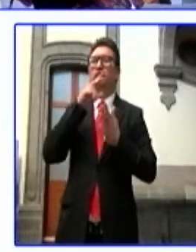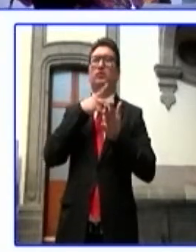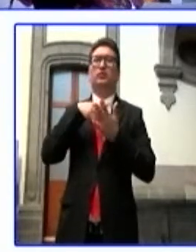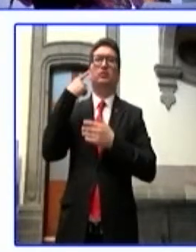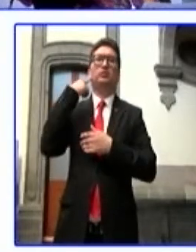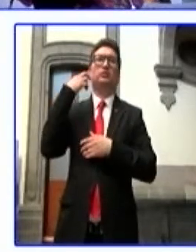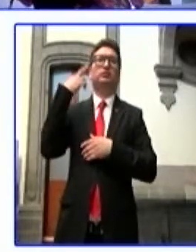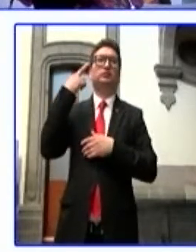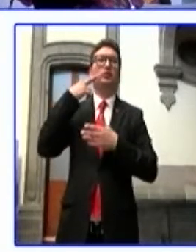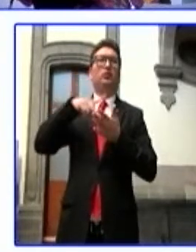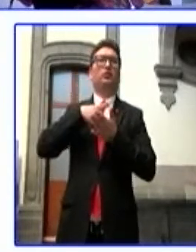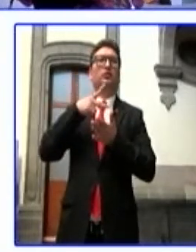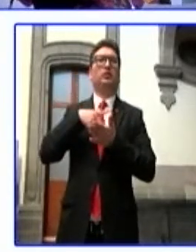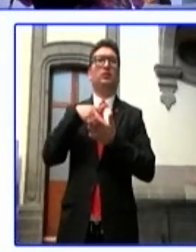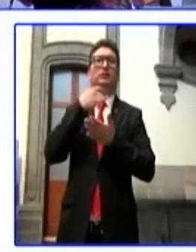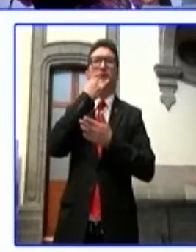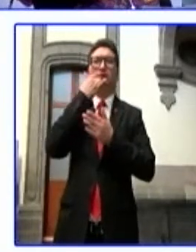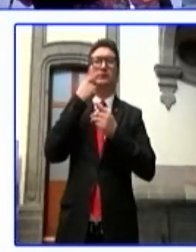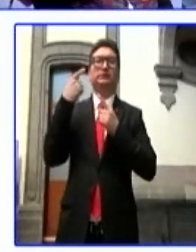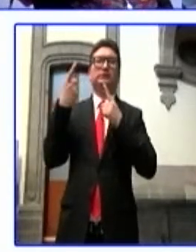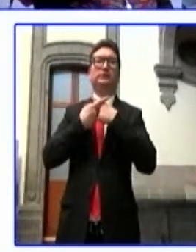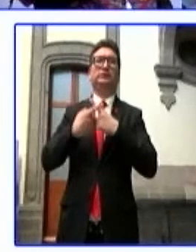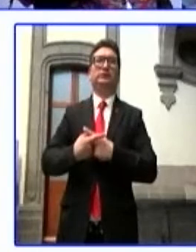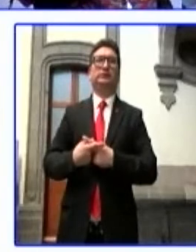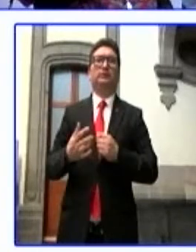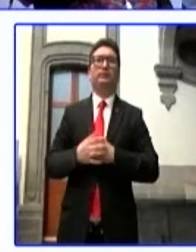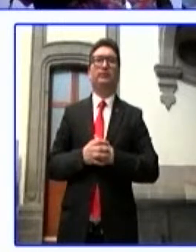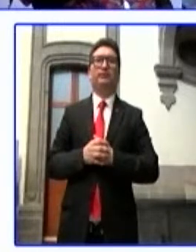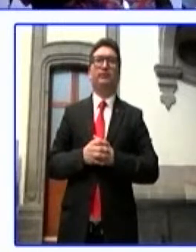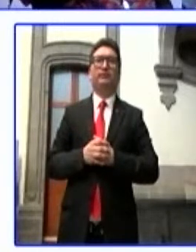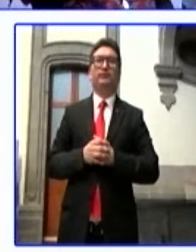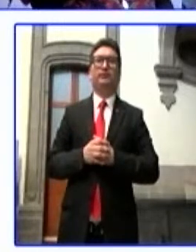ruido del CANHU.